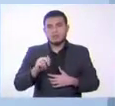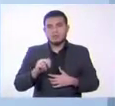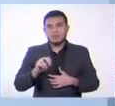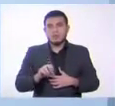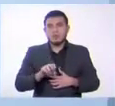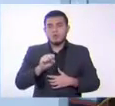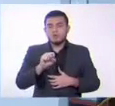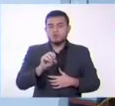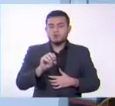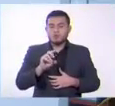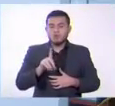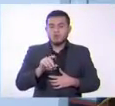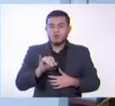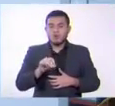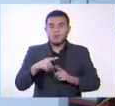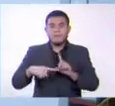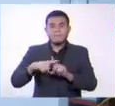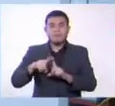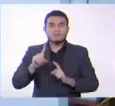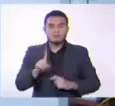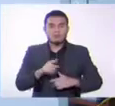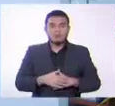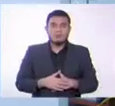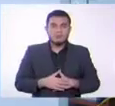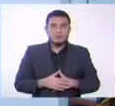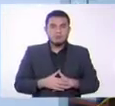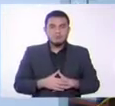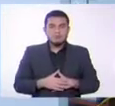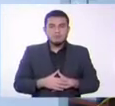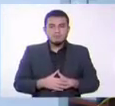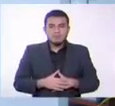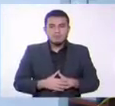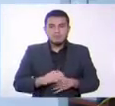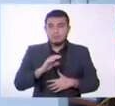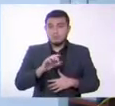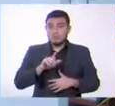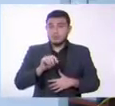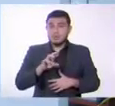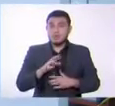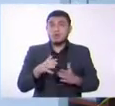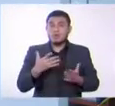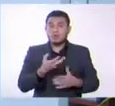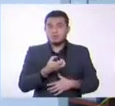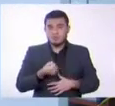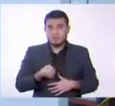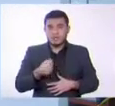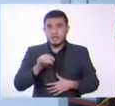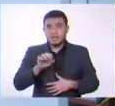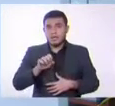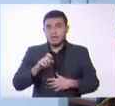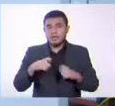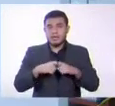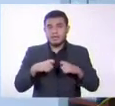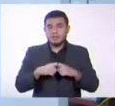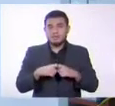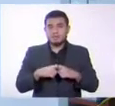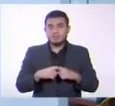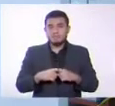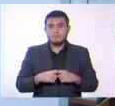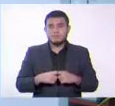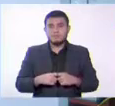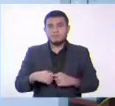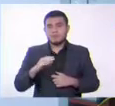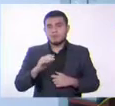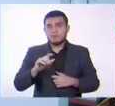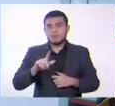1. Y el cloro, cuando acepta el electrón, forma el ion